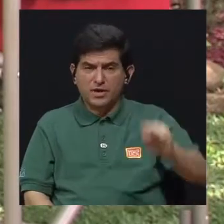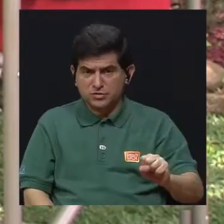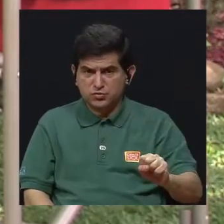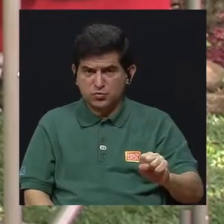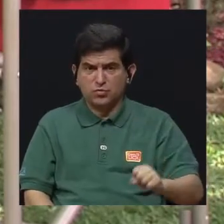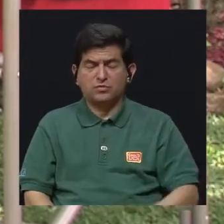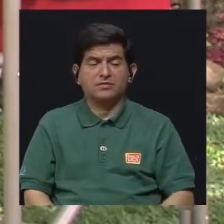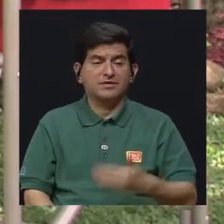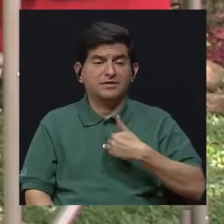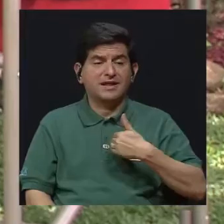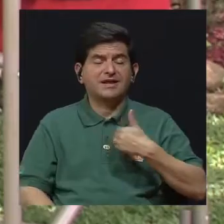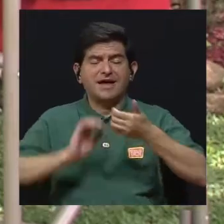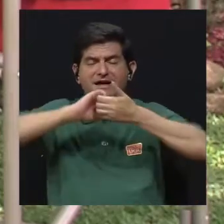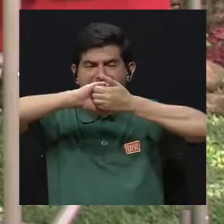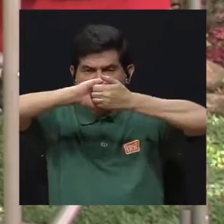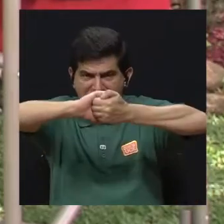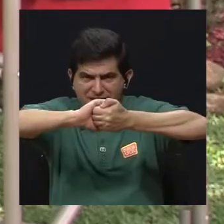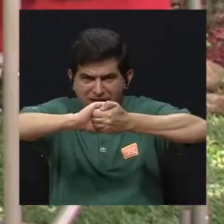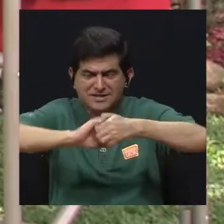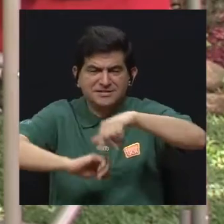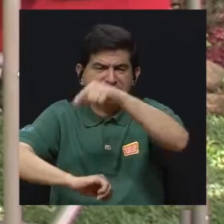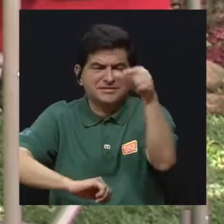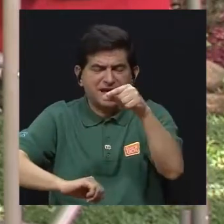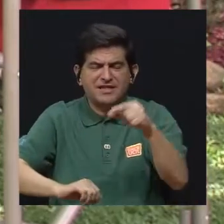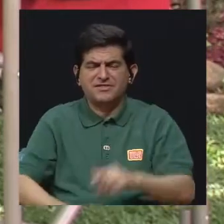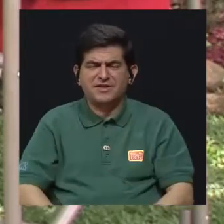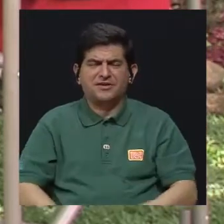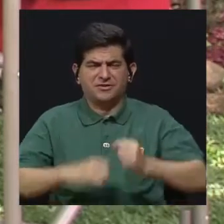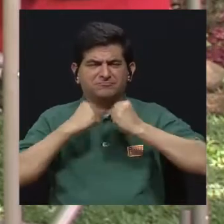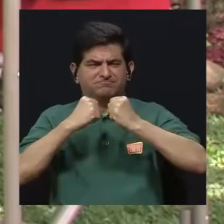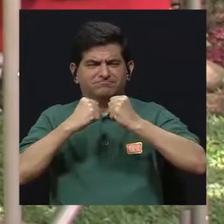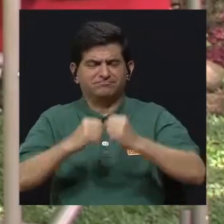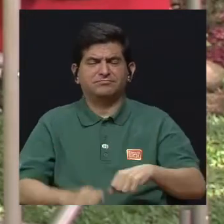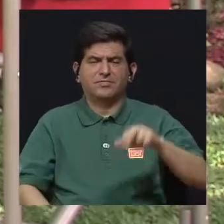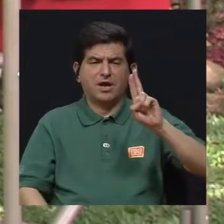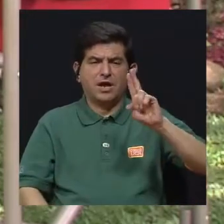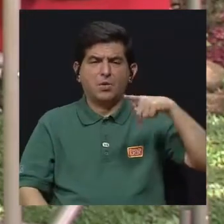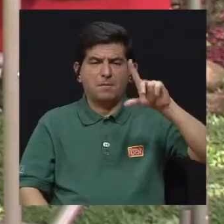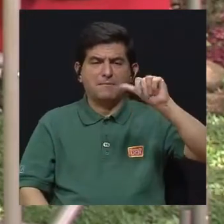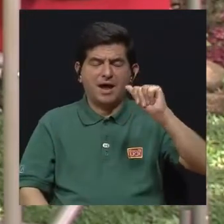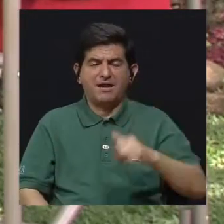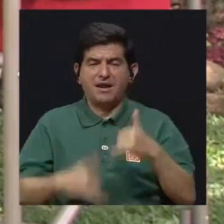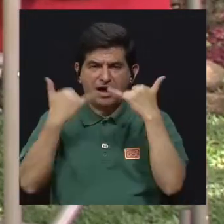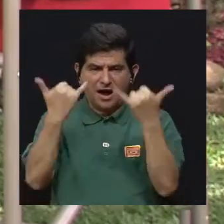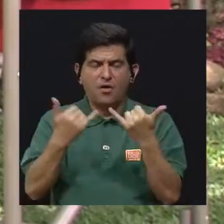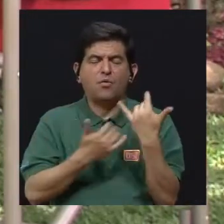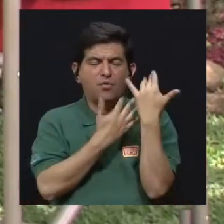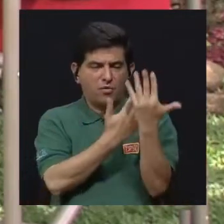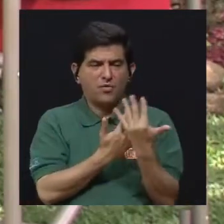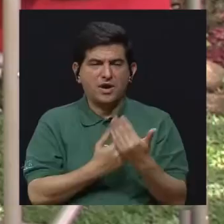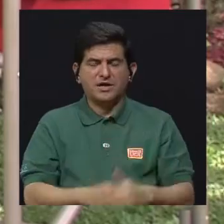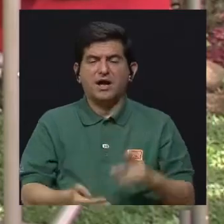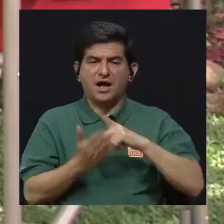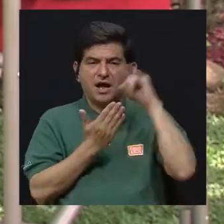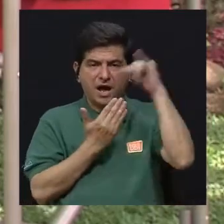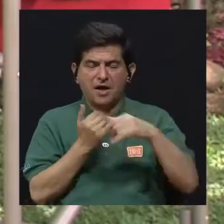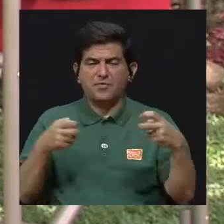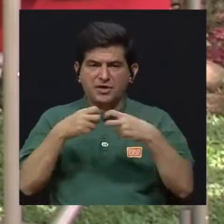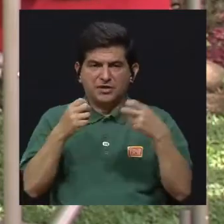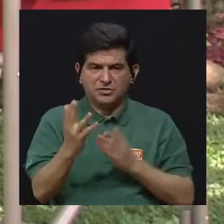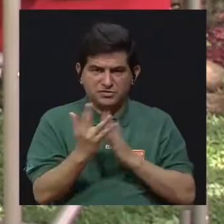sur, que tenemos una alianza de ríos vivos. En Upala, por ejemplo, se acaba de lograr una moratoria a los